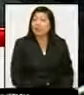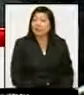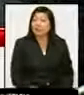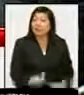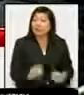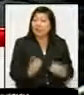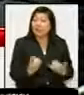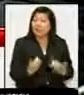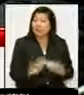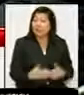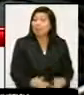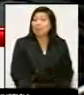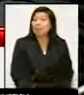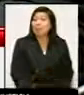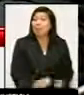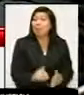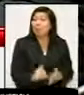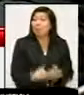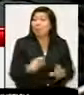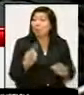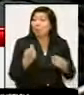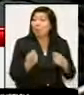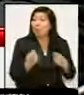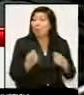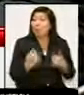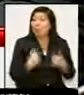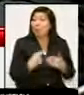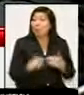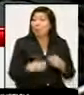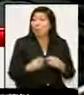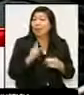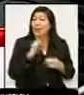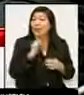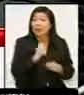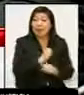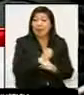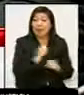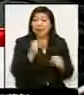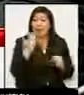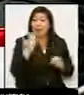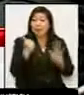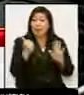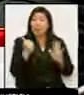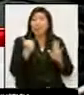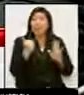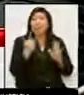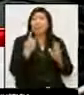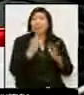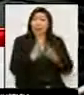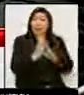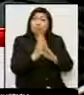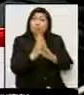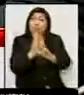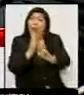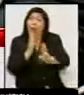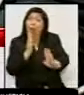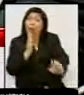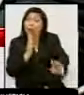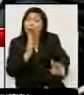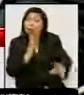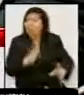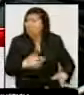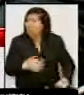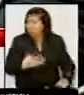tiene esa empresa. Todos los turistas tienen que estar desde las 5 o 6 de la mañana para poder hacer una cola y